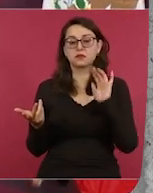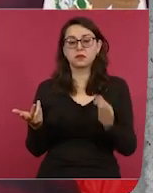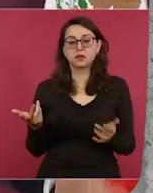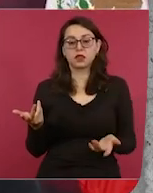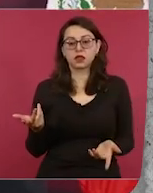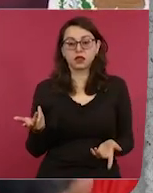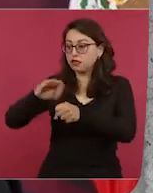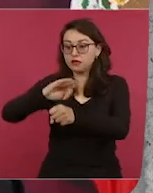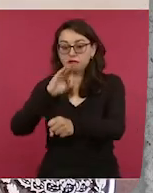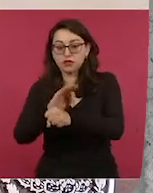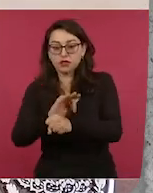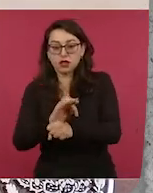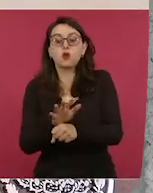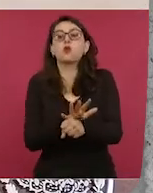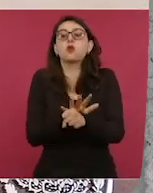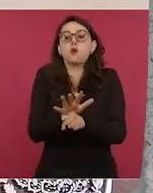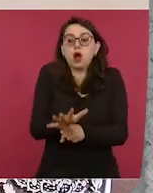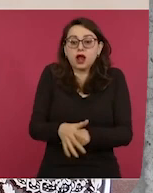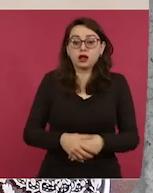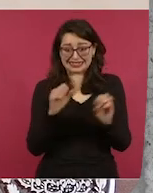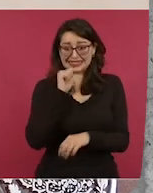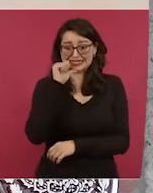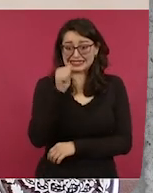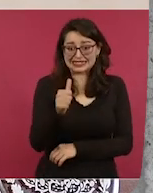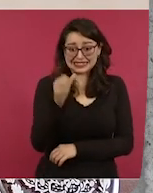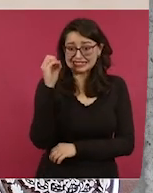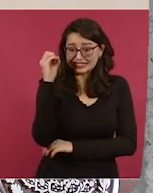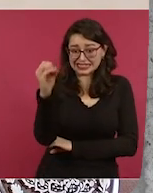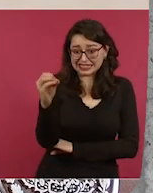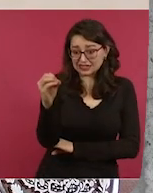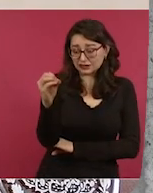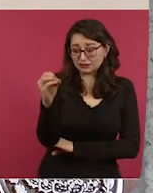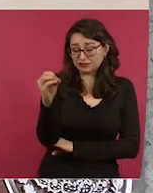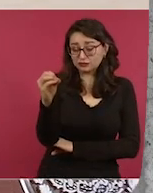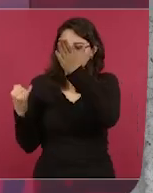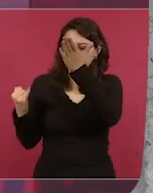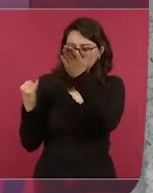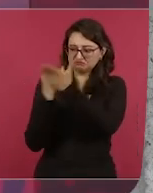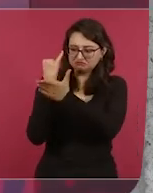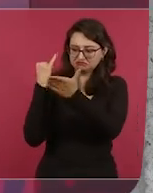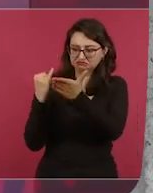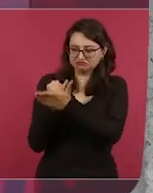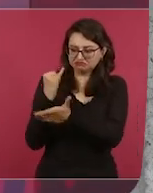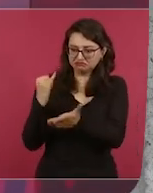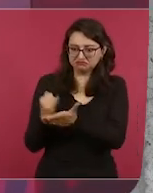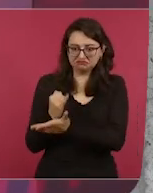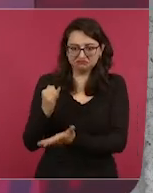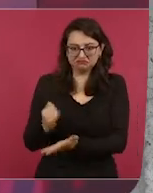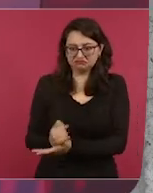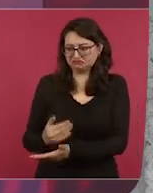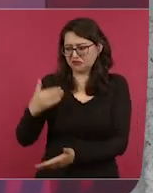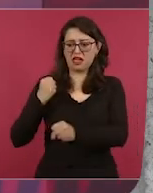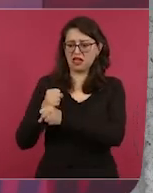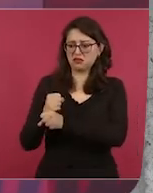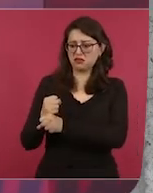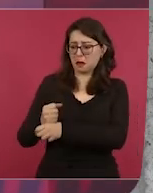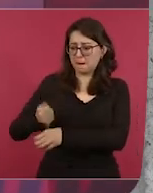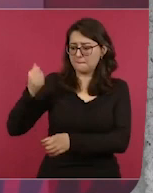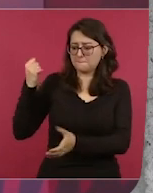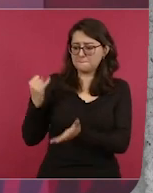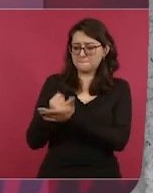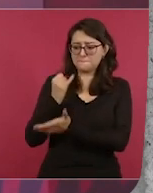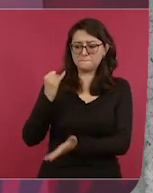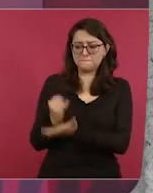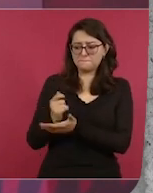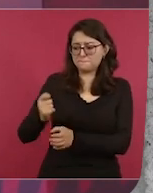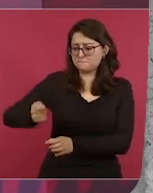En beneficio de los pobres nada al contrario todas las decisiones que han tomado cuando menos en 40 años han sido